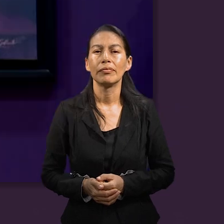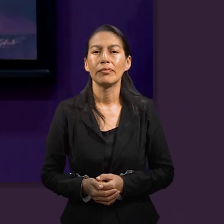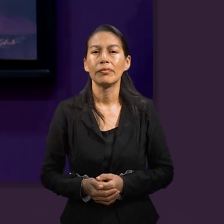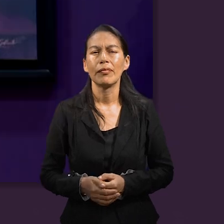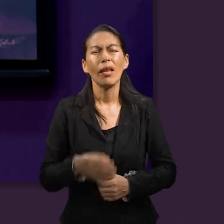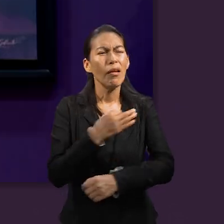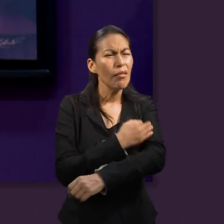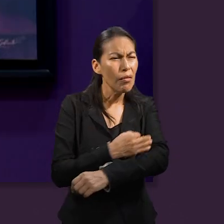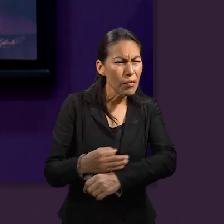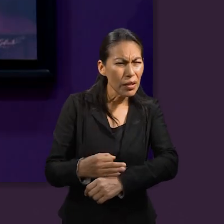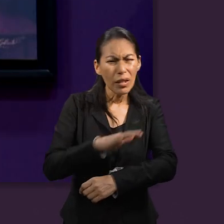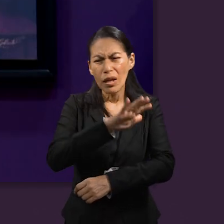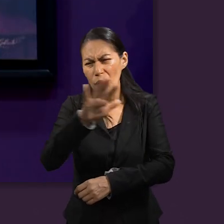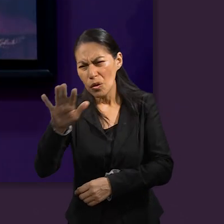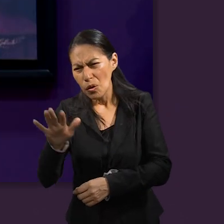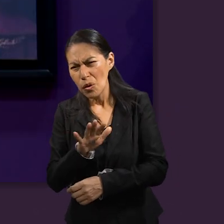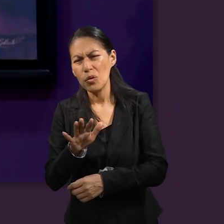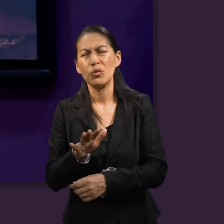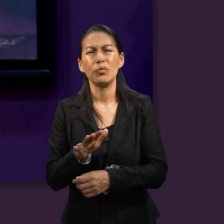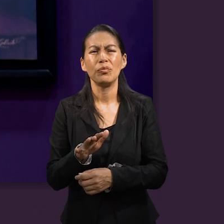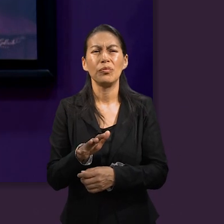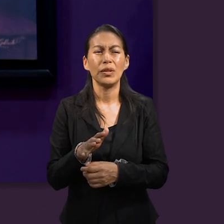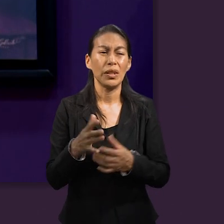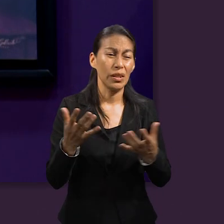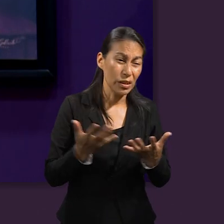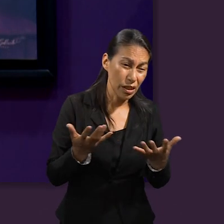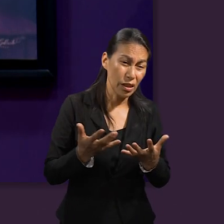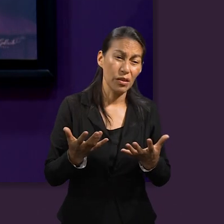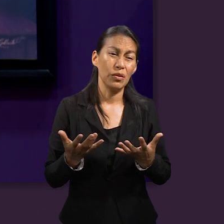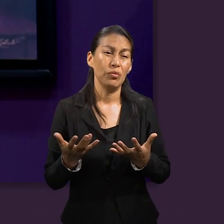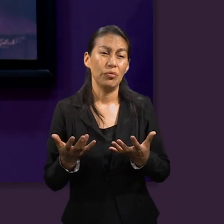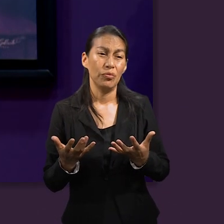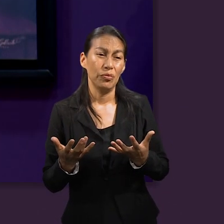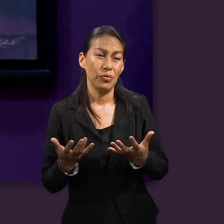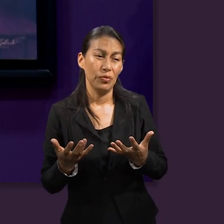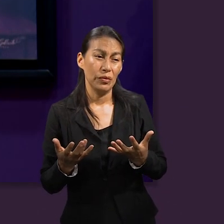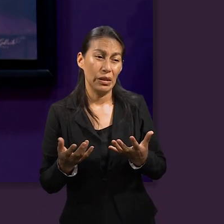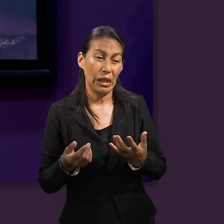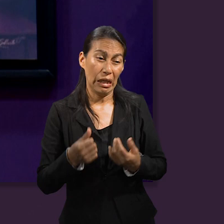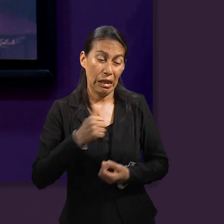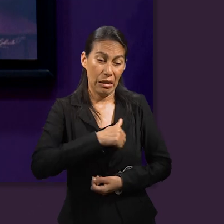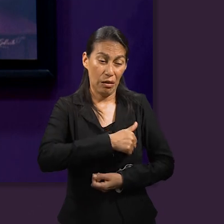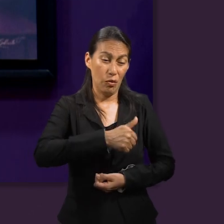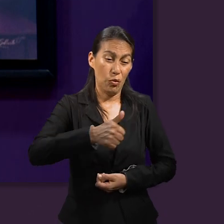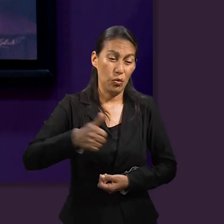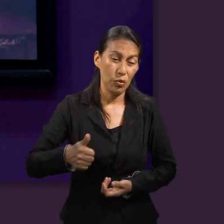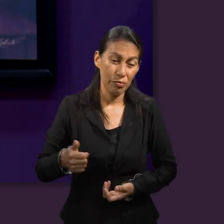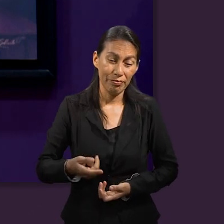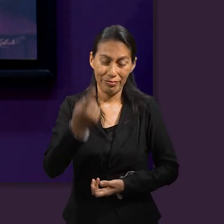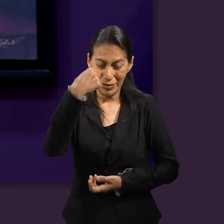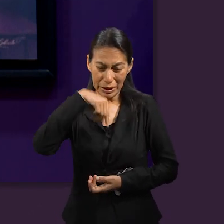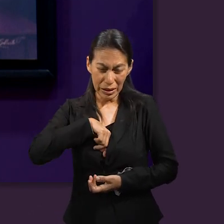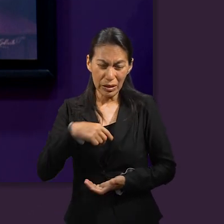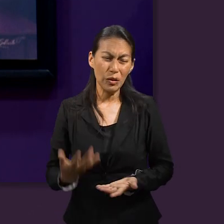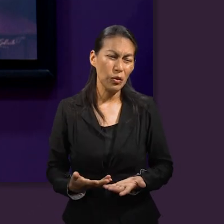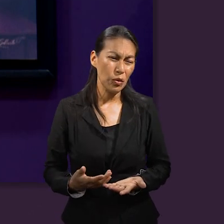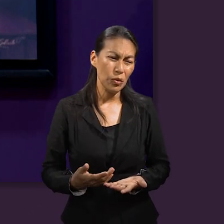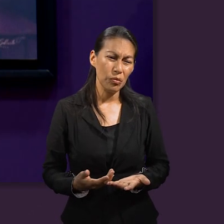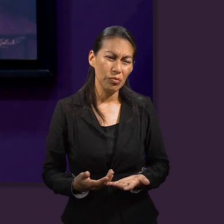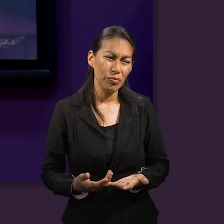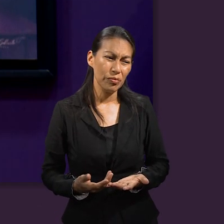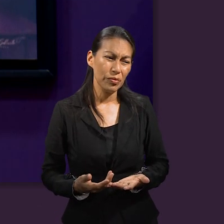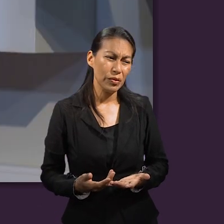después de los hechos que han ocurrido y que los habían agitado en su vida personal familiar